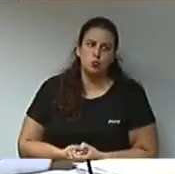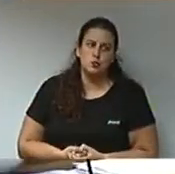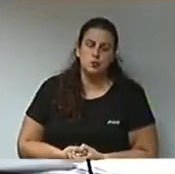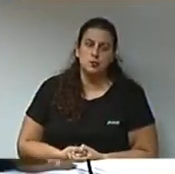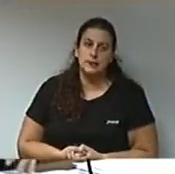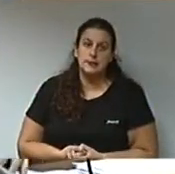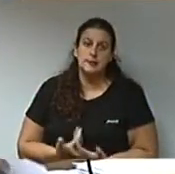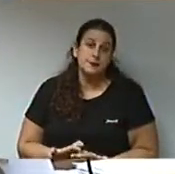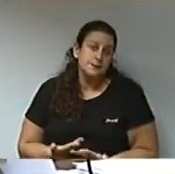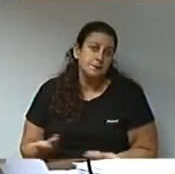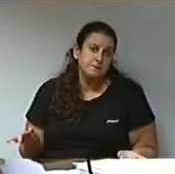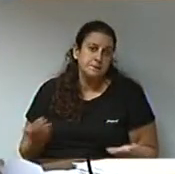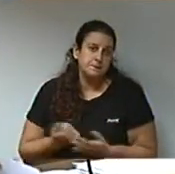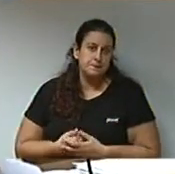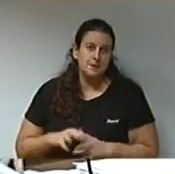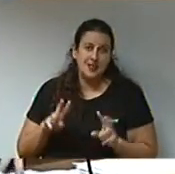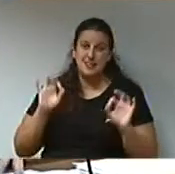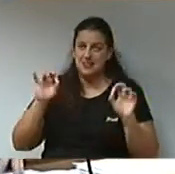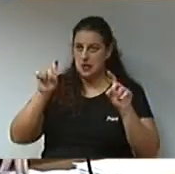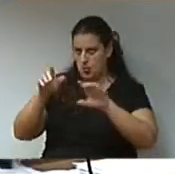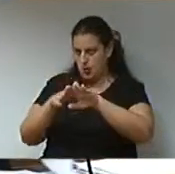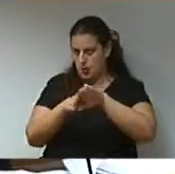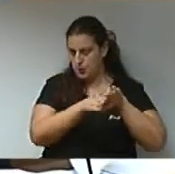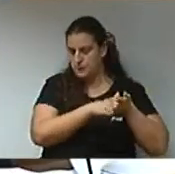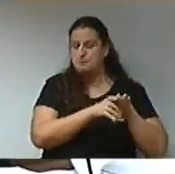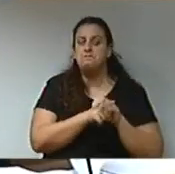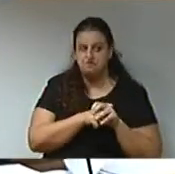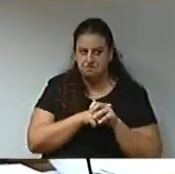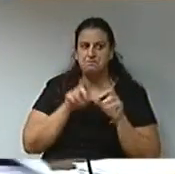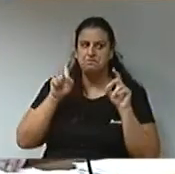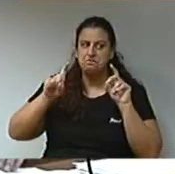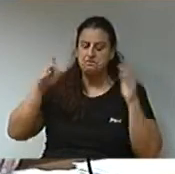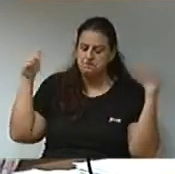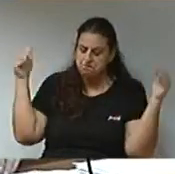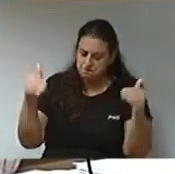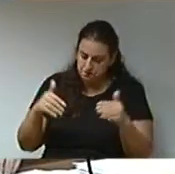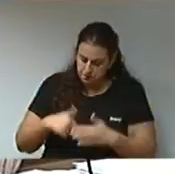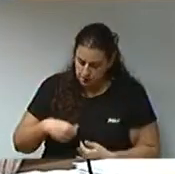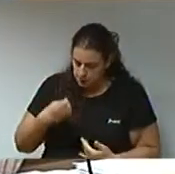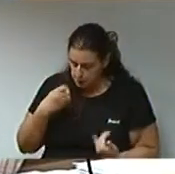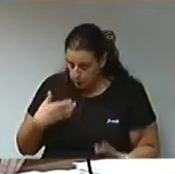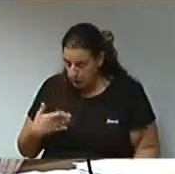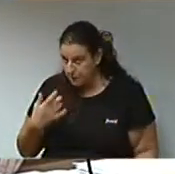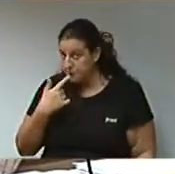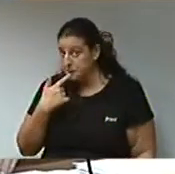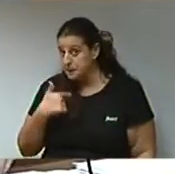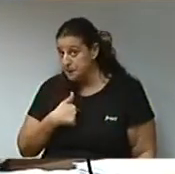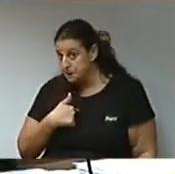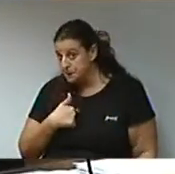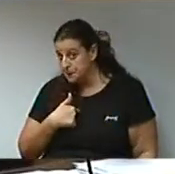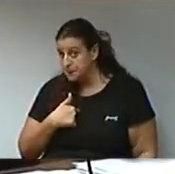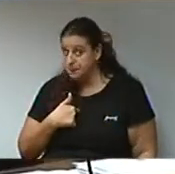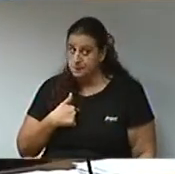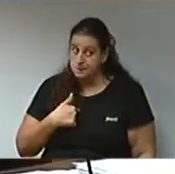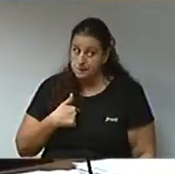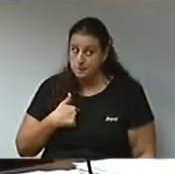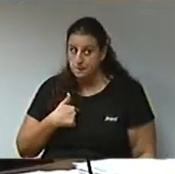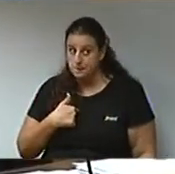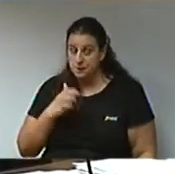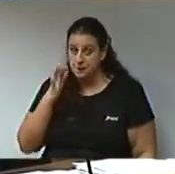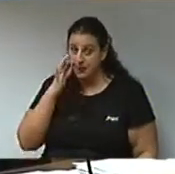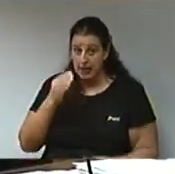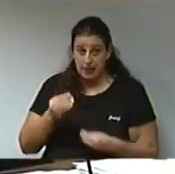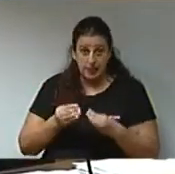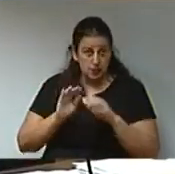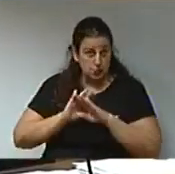Respecto a educación, bueno, ha dicho que prácticamente que no se ha hecho